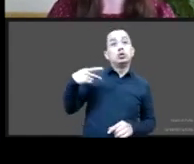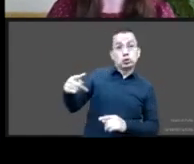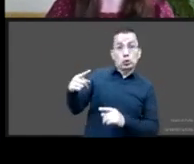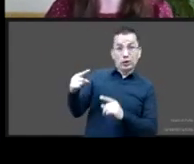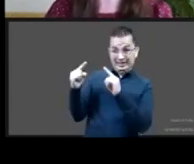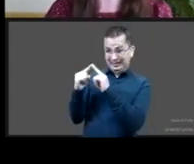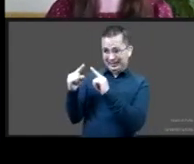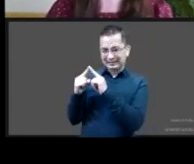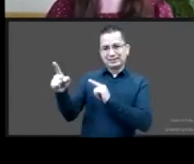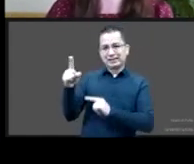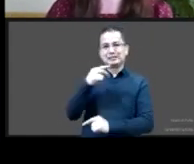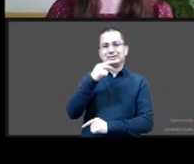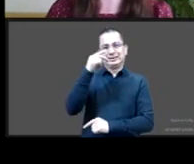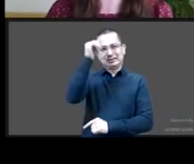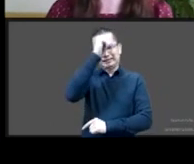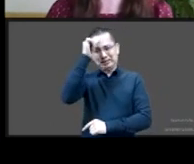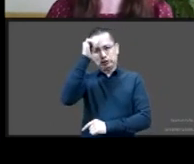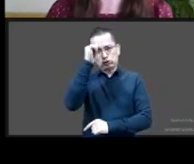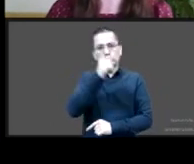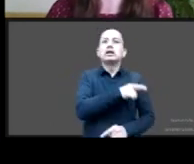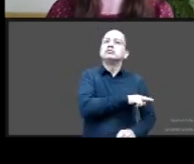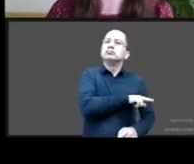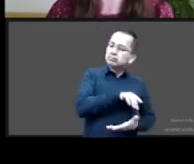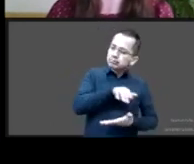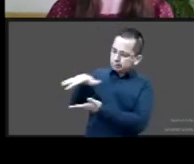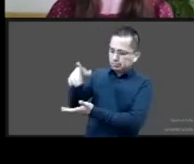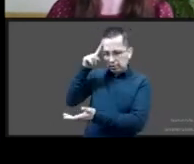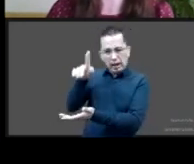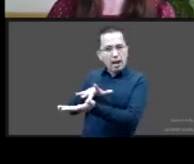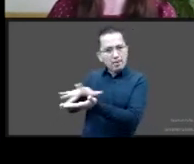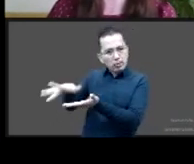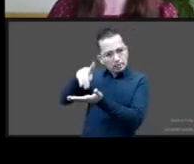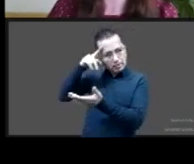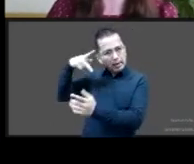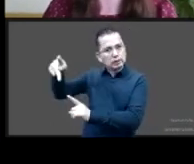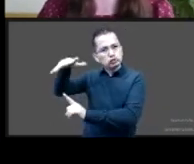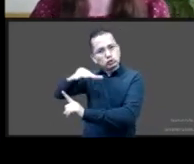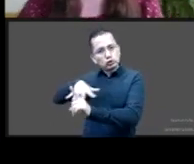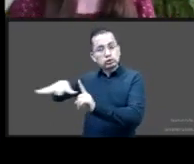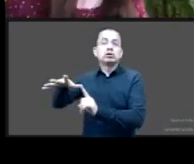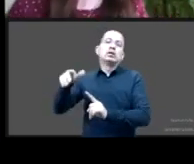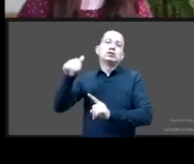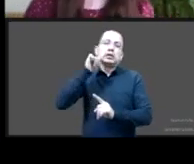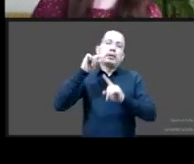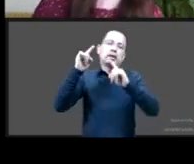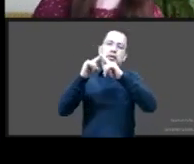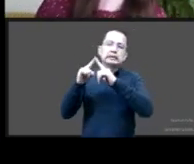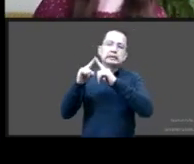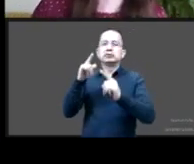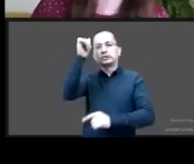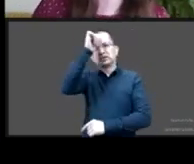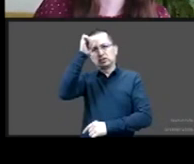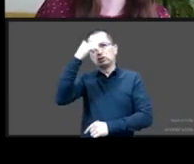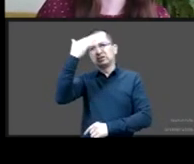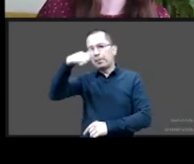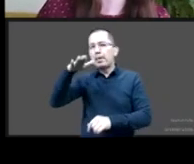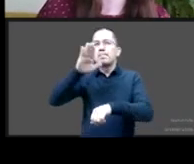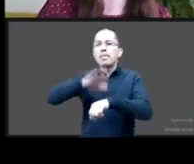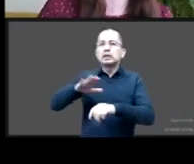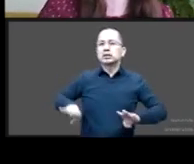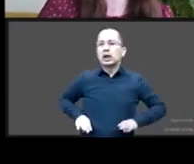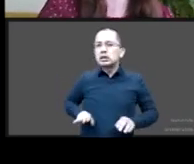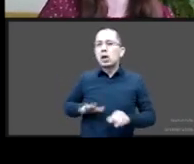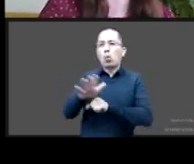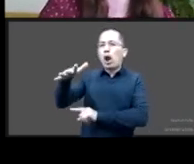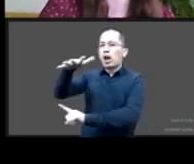conocen la realidad de su territorio entonces ellos conocen algunas familias que es donde se necesita canalizar pues